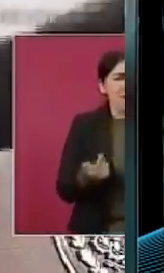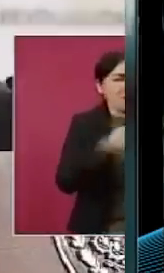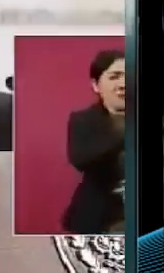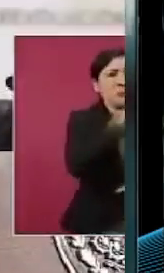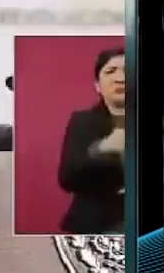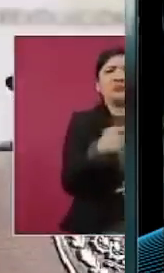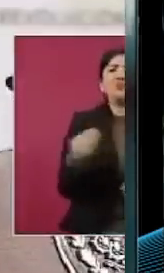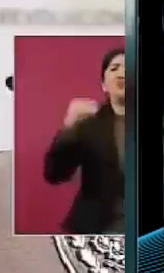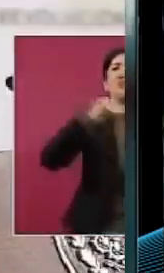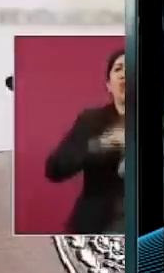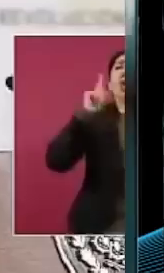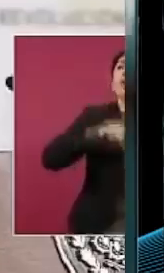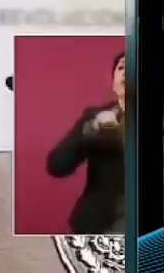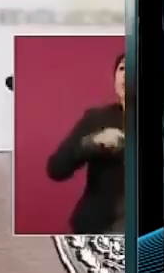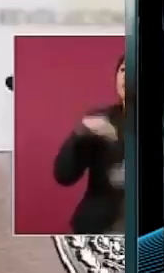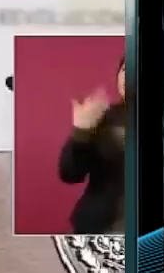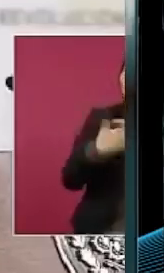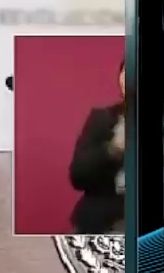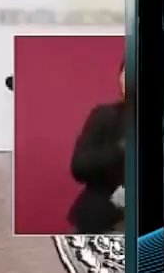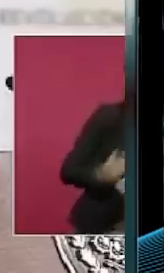ellos ponían a los gobernantes.